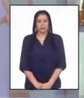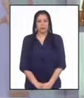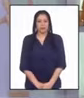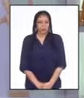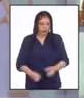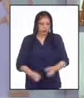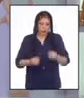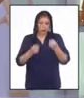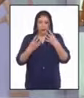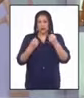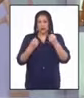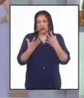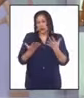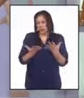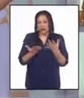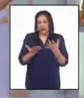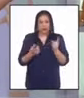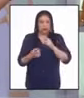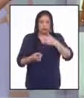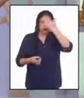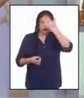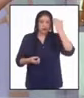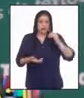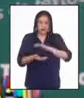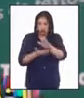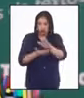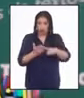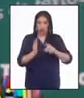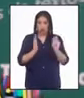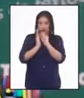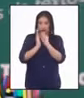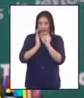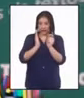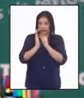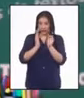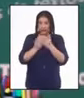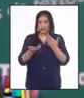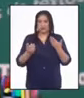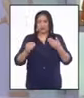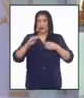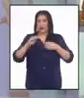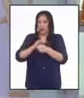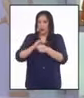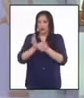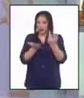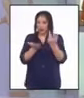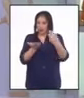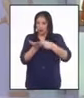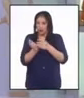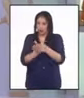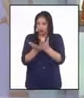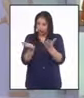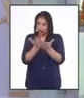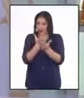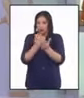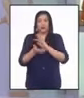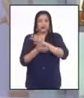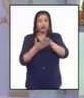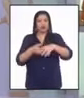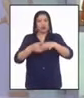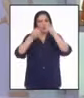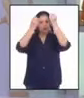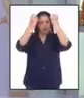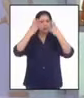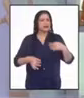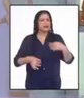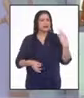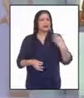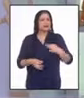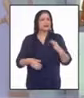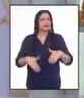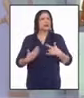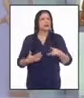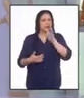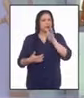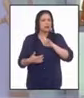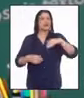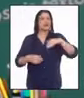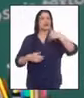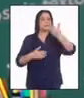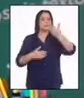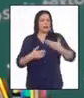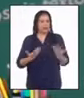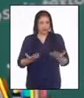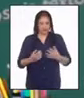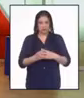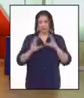Y bueno, no te olvides de guardar todo lo que has anotado en tu portafolio, ya que esa información, como siempre, te será útil en los próximos